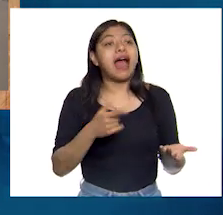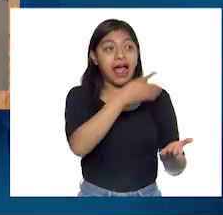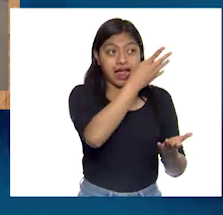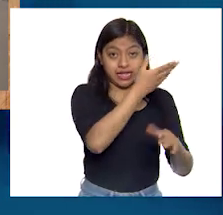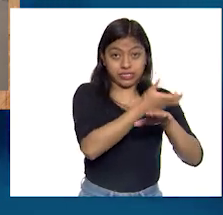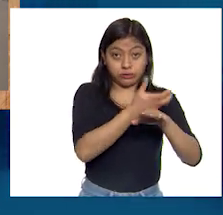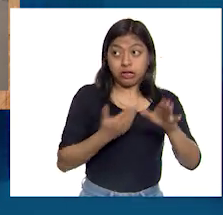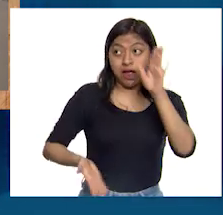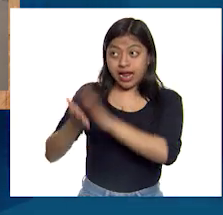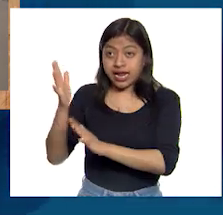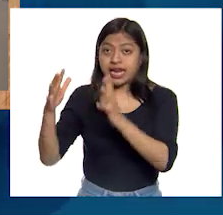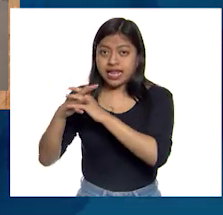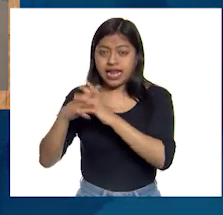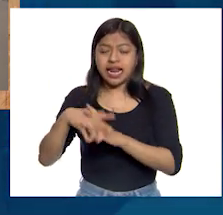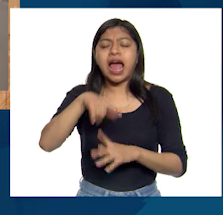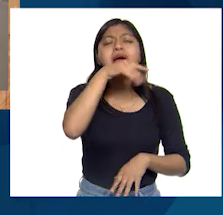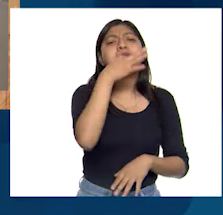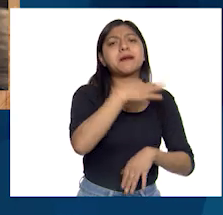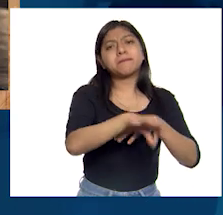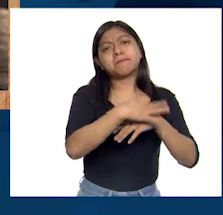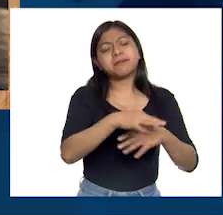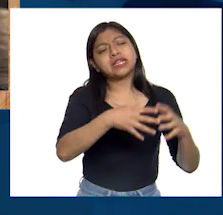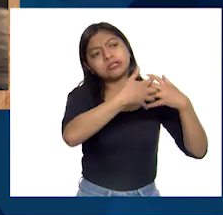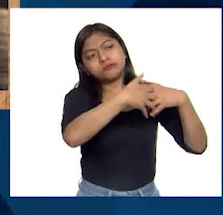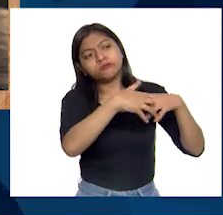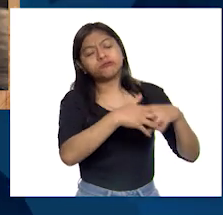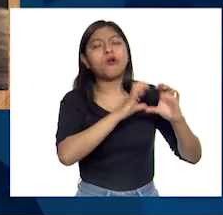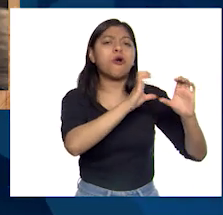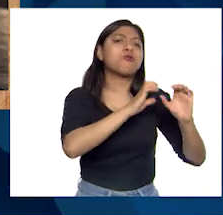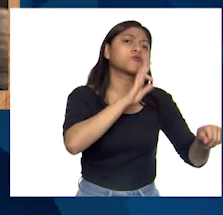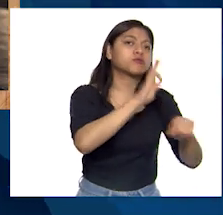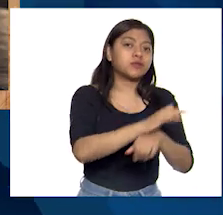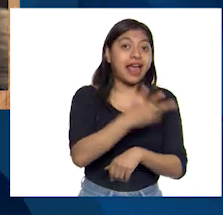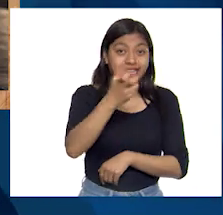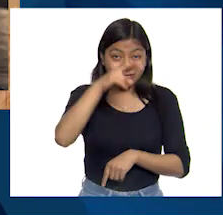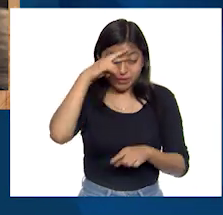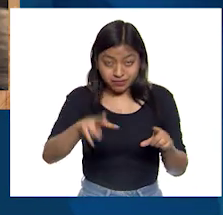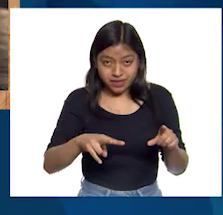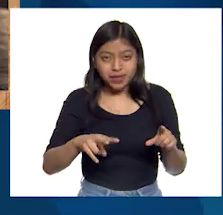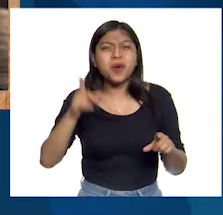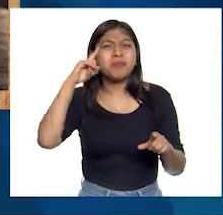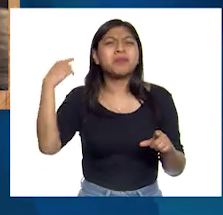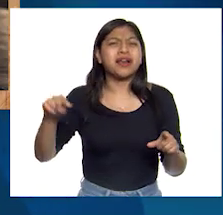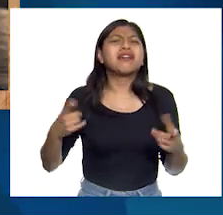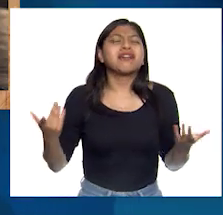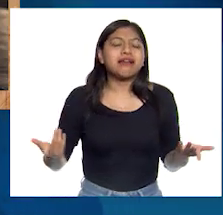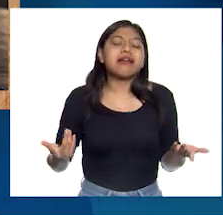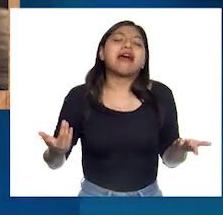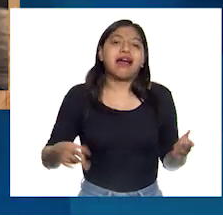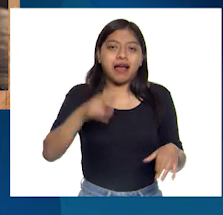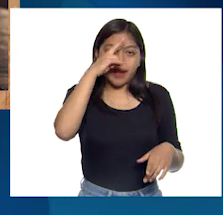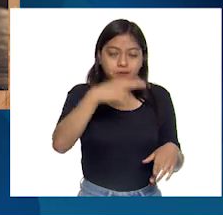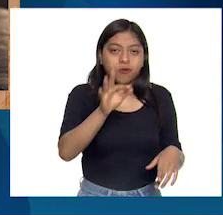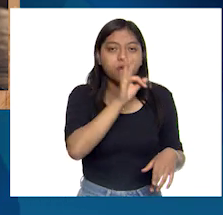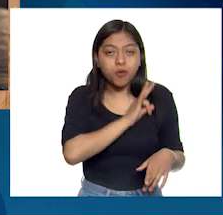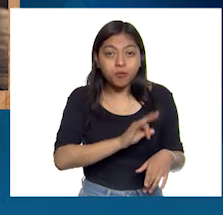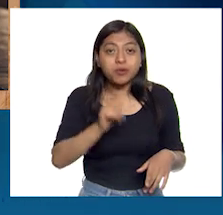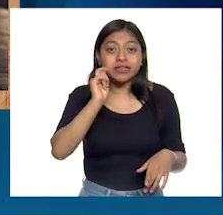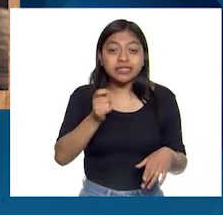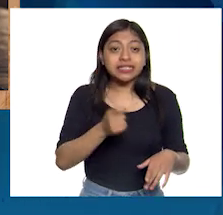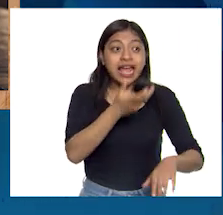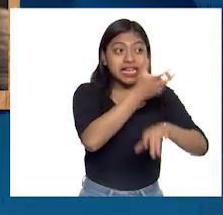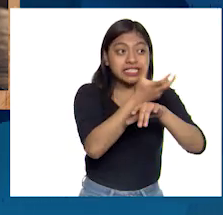guerra como soldados. Para México esto fue muy importante porque le permitió cerrar temas conflictivos